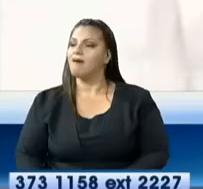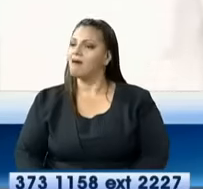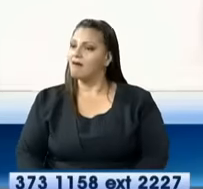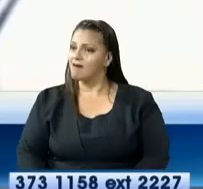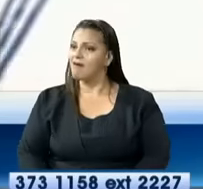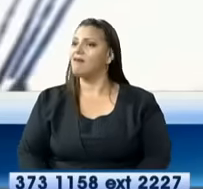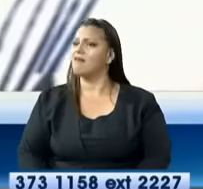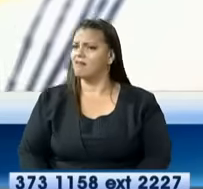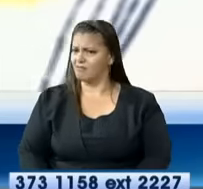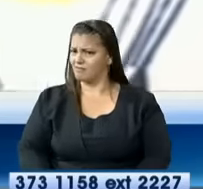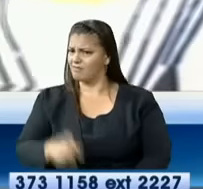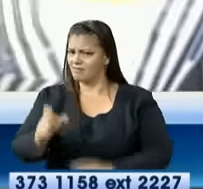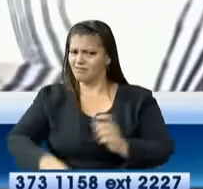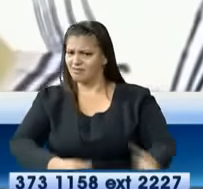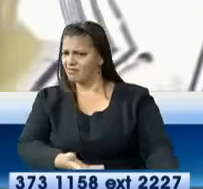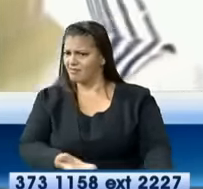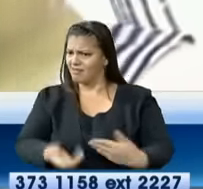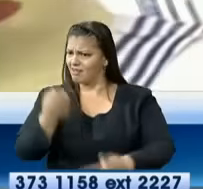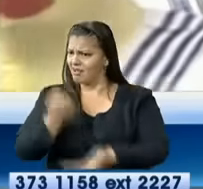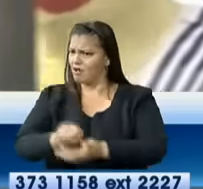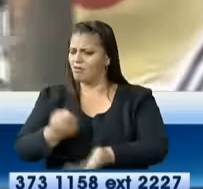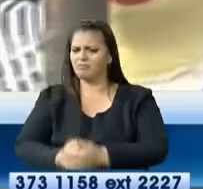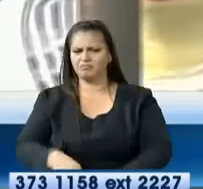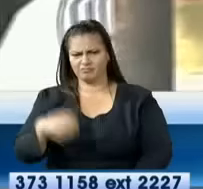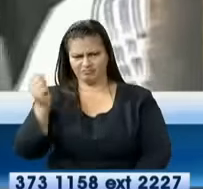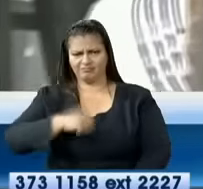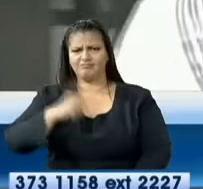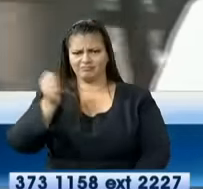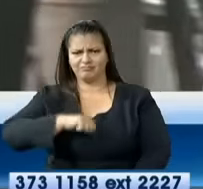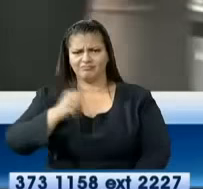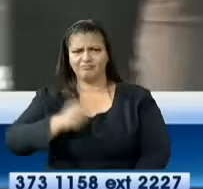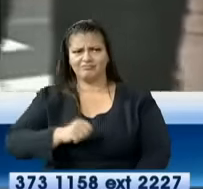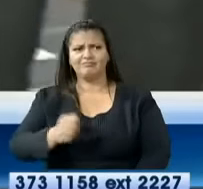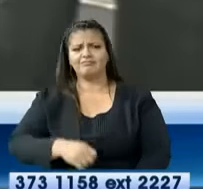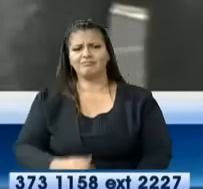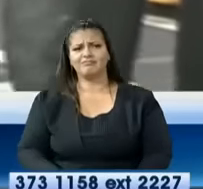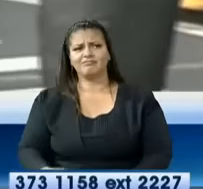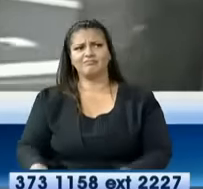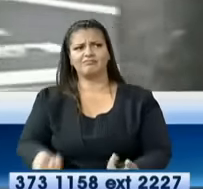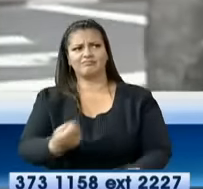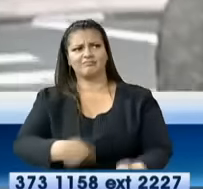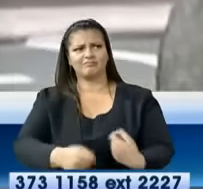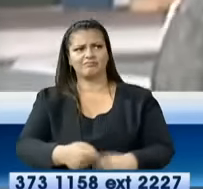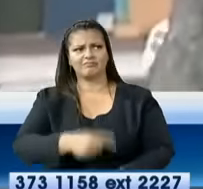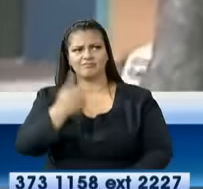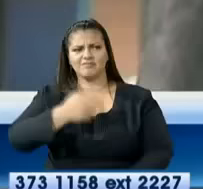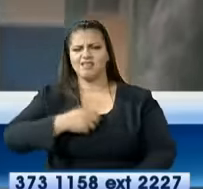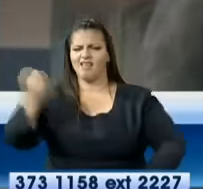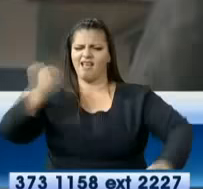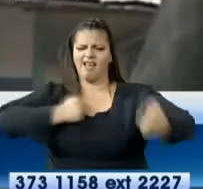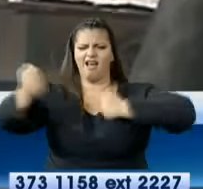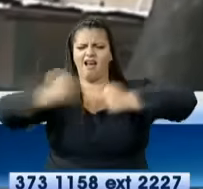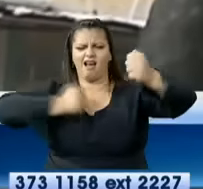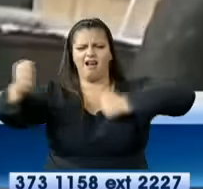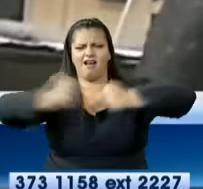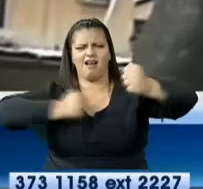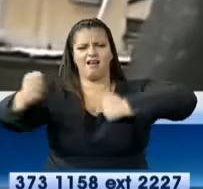si hay quienes compran, ¿no, verdad? Sí, claro. Es que no es precio fijo, ¿no? Ahí estamos bien. Ahí vamos a ver al King Kong en este momento.